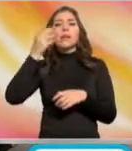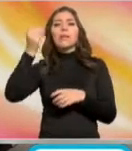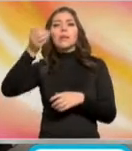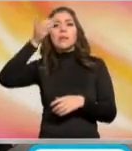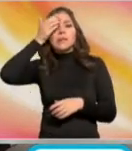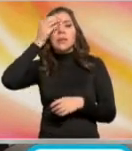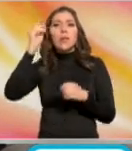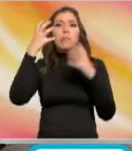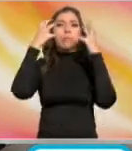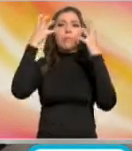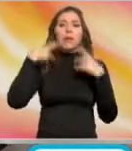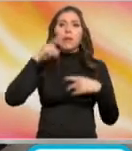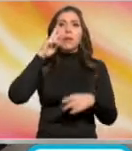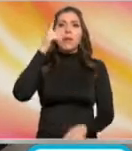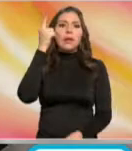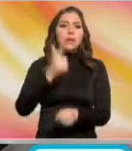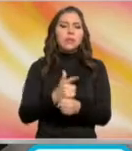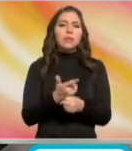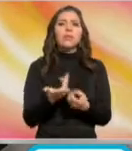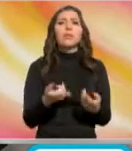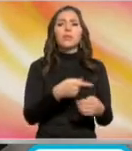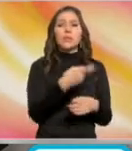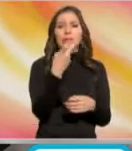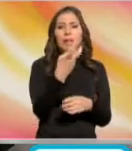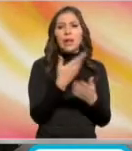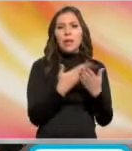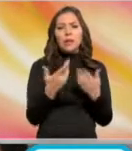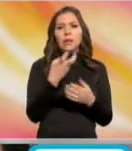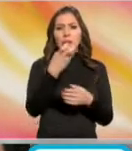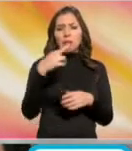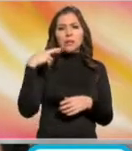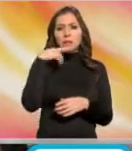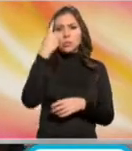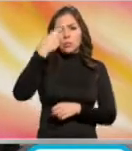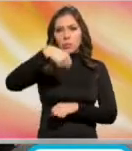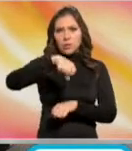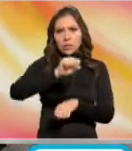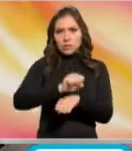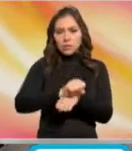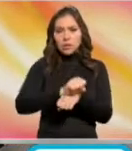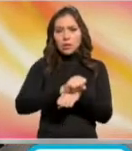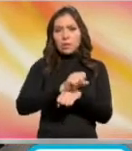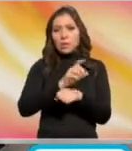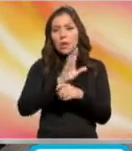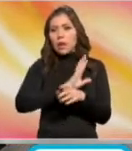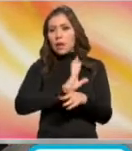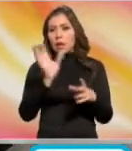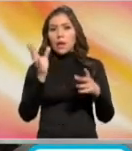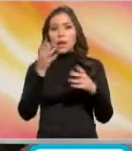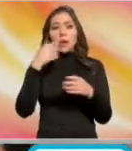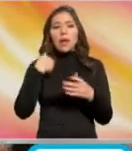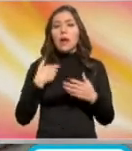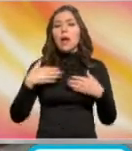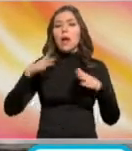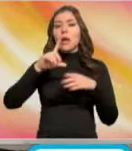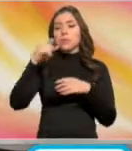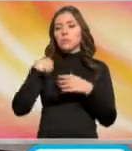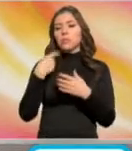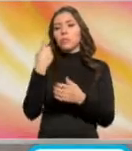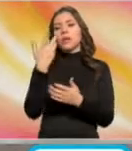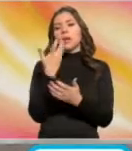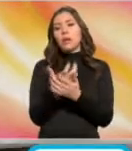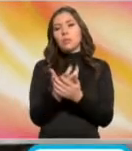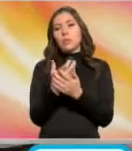andar todo inflamado y se van a dar cuenta. En este caso, esta recuperación, por así decirlo, esa semana, si yo salgo a la calle o alguien me ve,